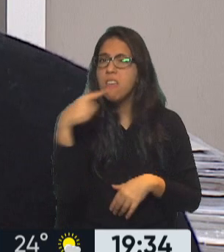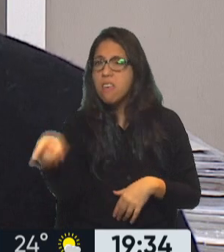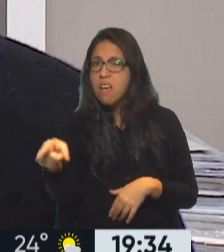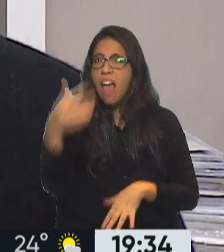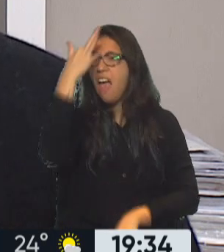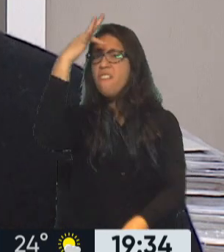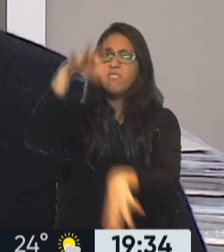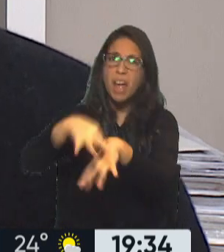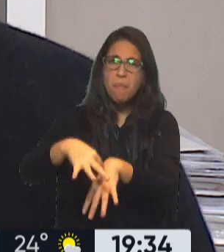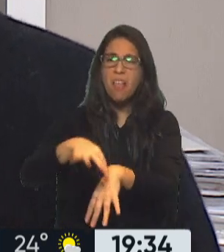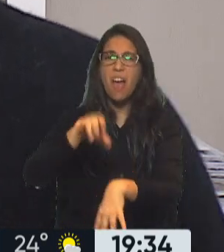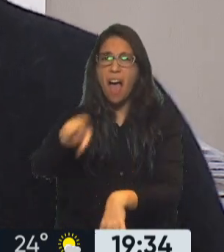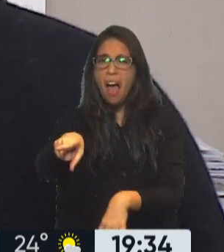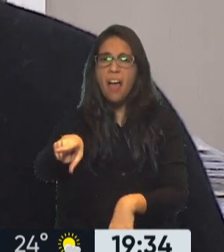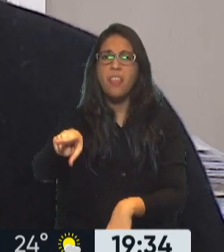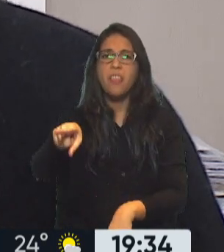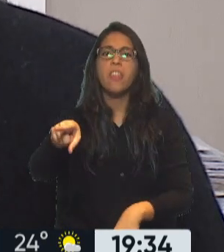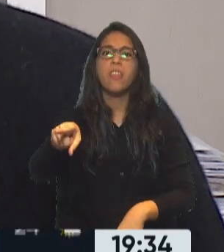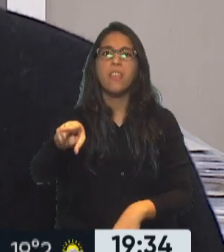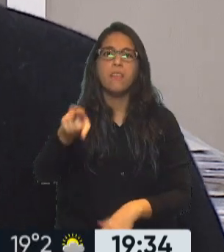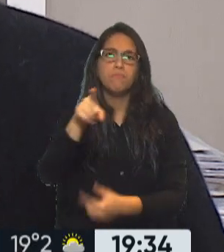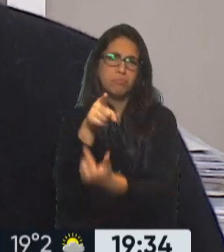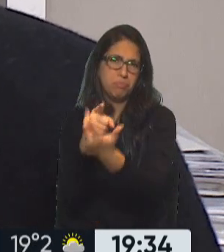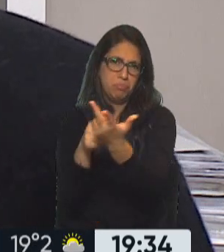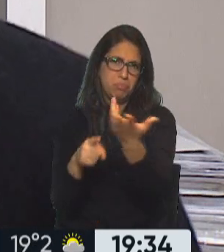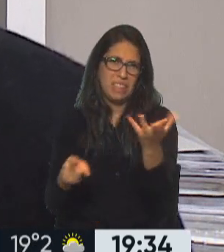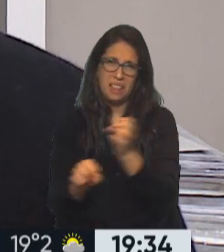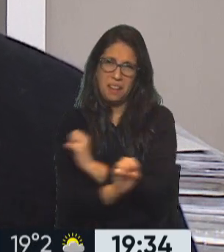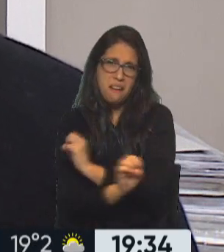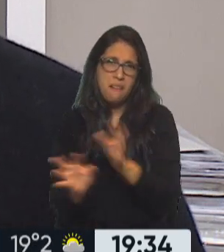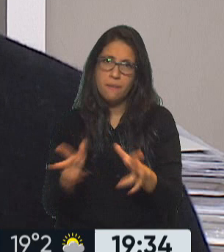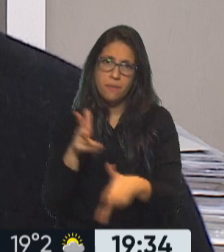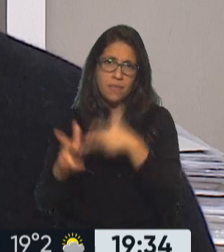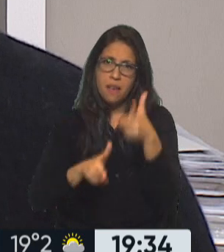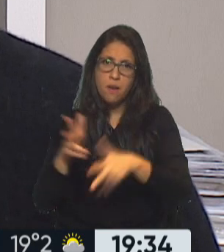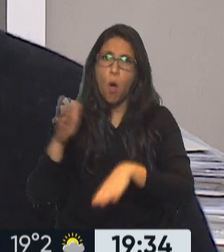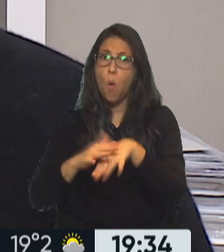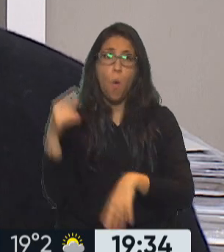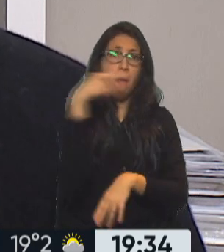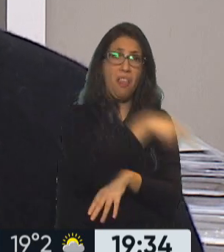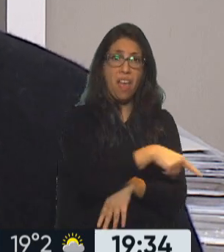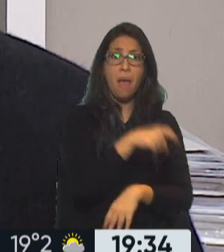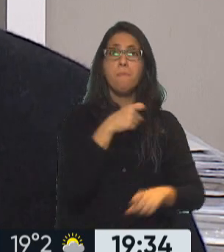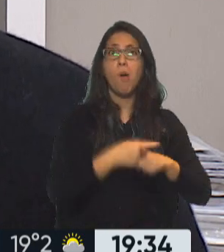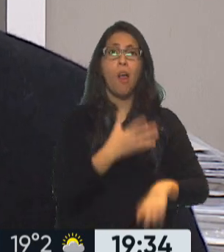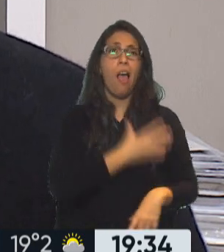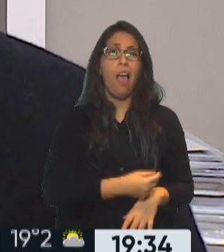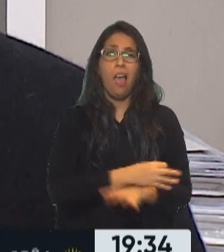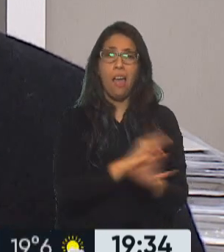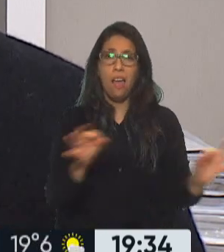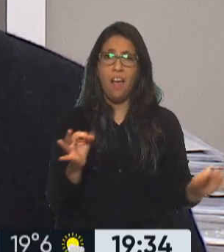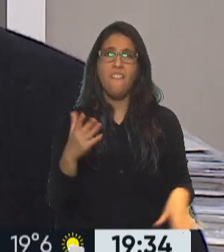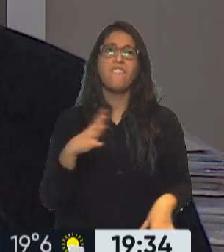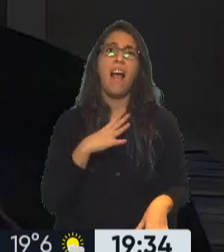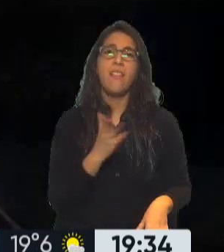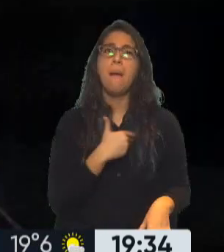es una enferma entre otras cosas que se dijeron y barbaridades y que la culpa es de ella por falta de lactancia falta de